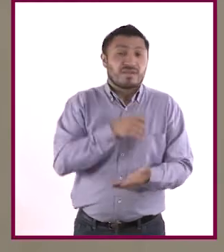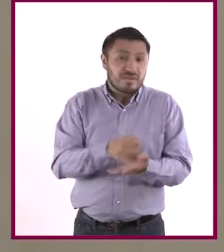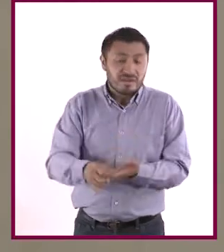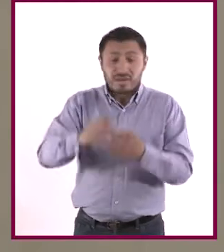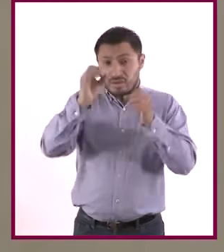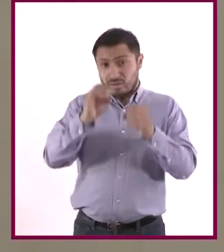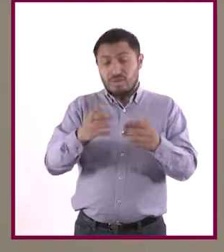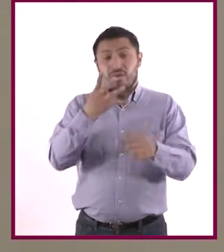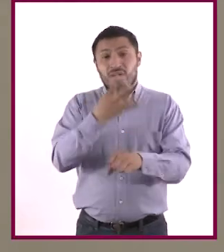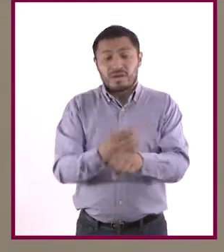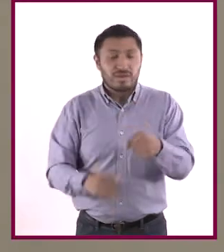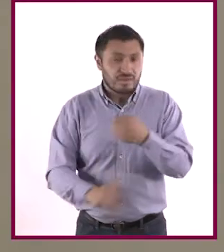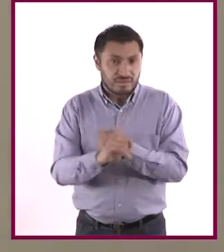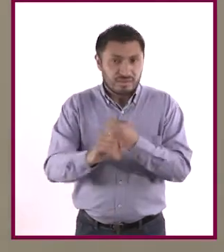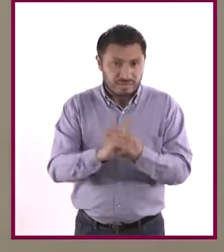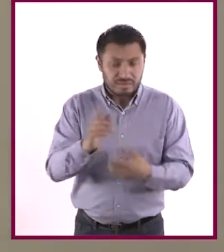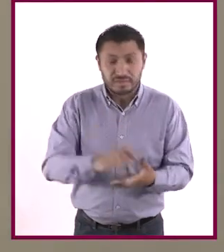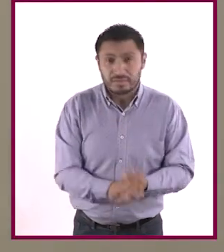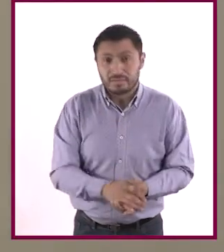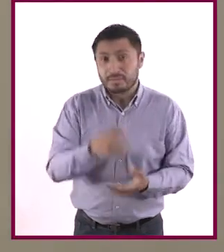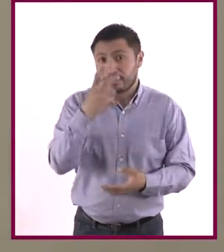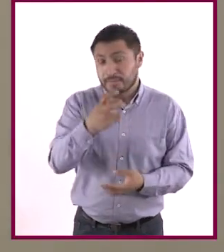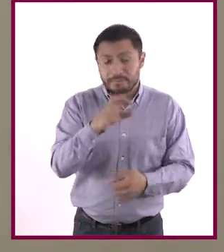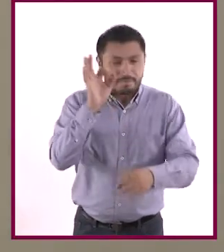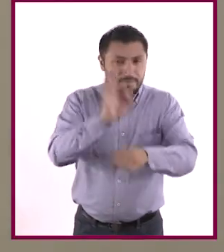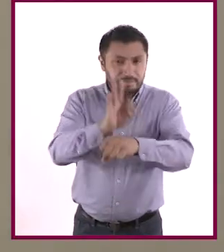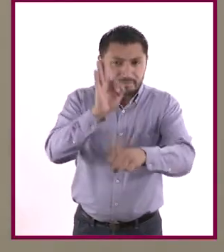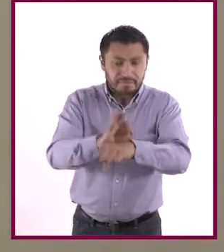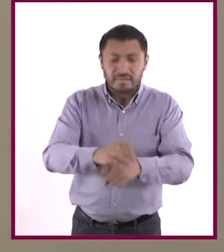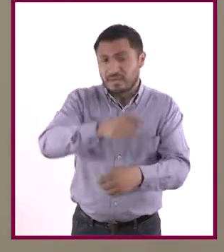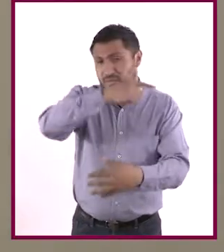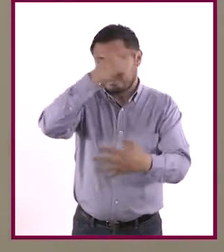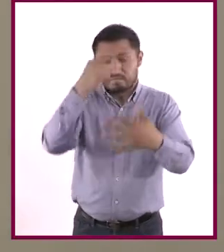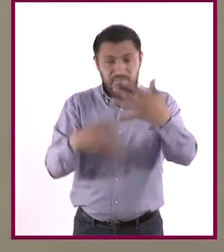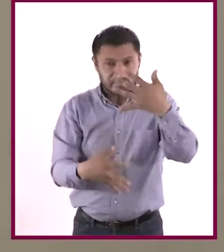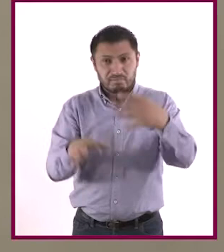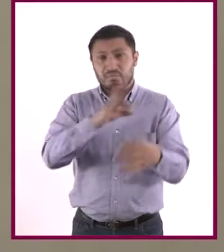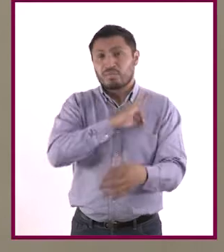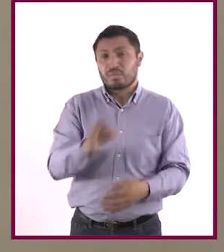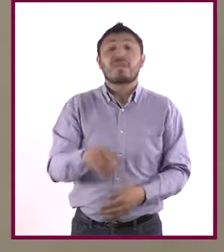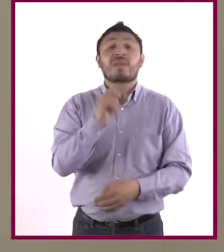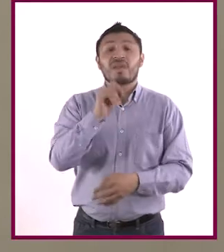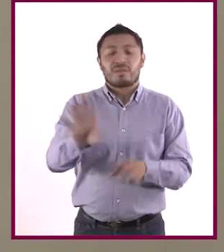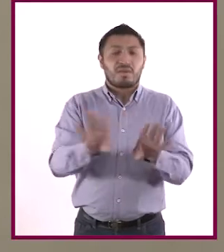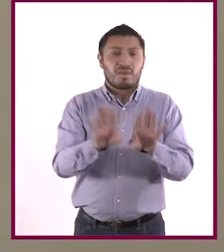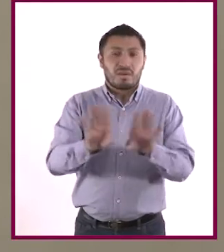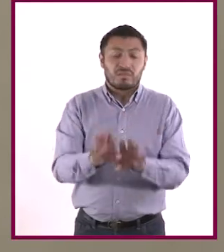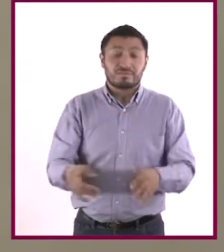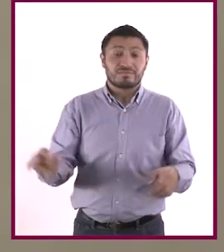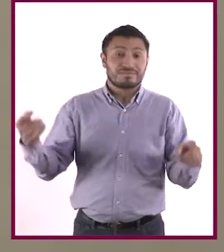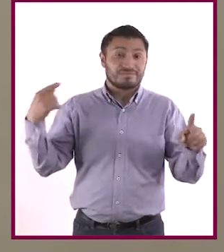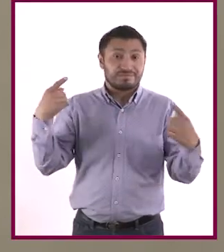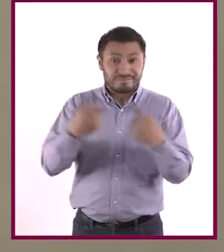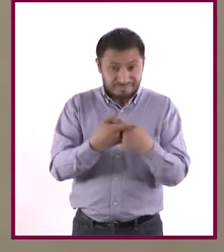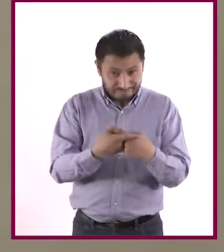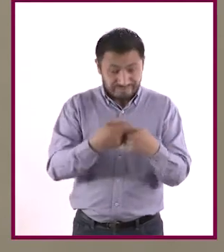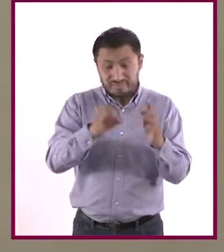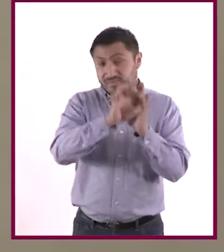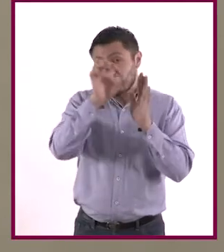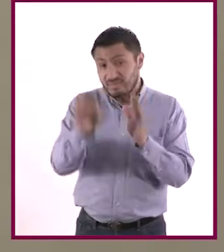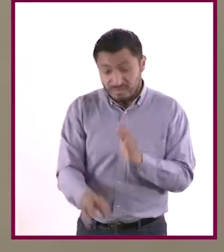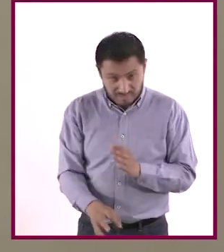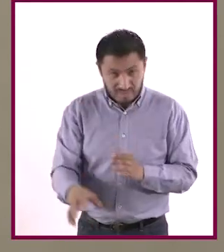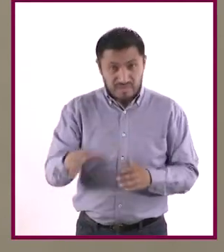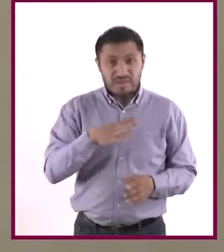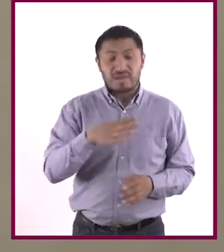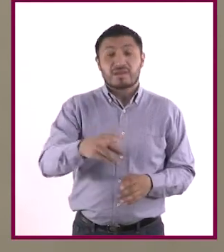resolver problemas por ellos mismos. Esta protección en numerosos casos puede ser incluso contraproducente. Un ejemplo de ello es